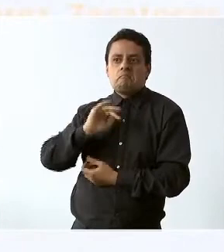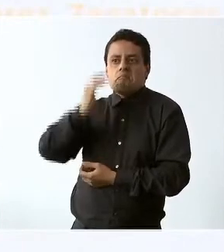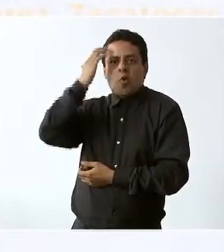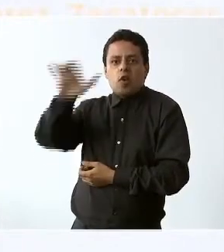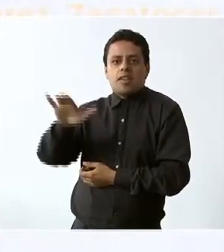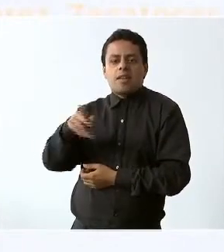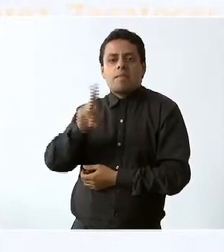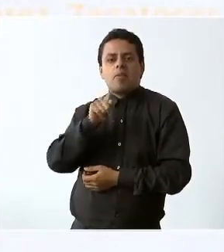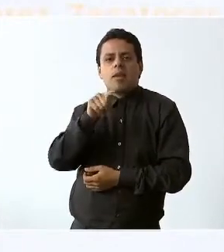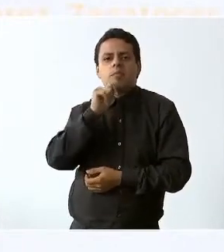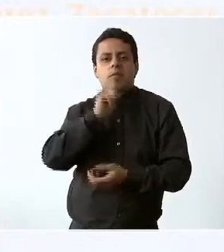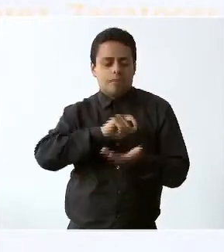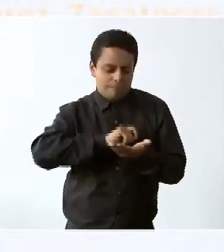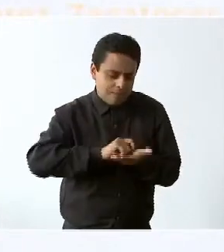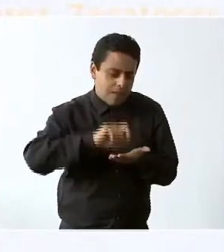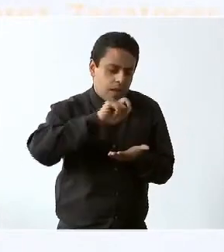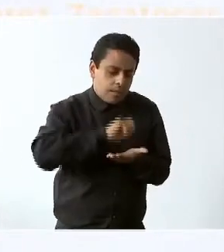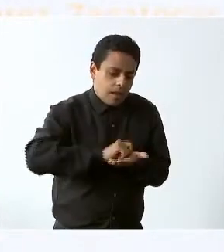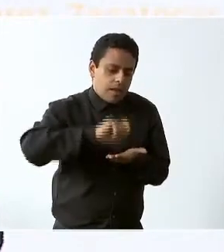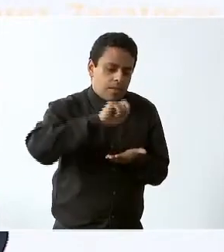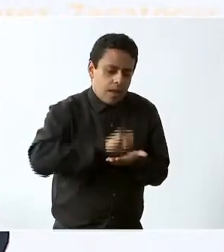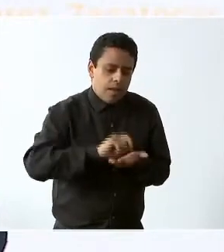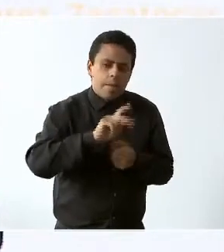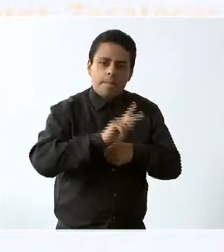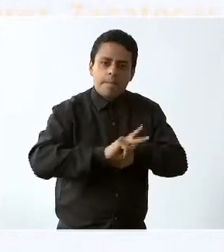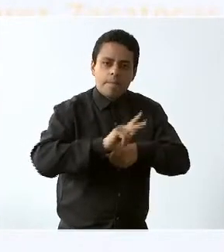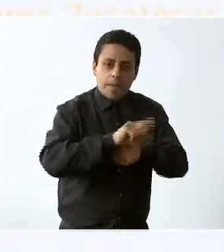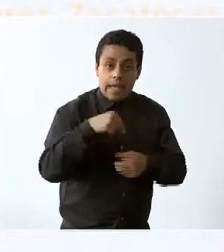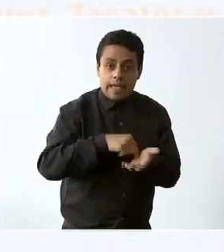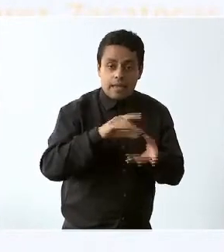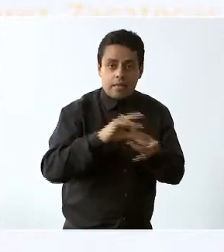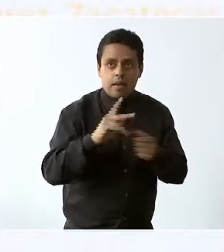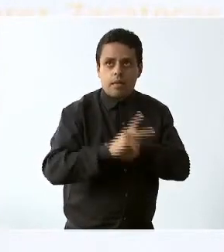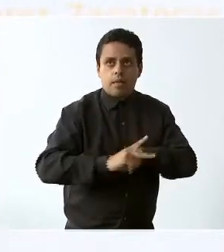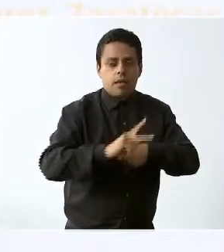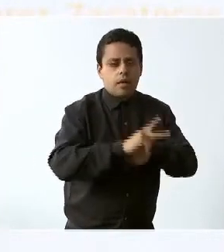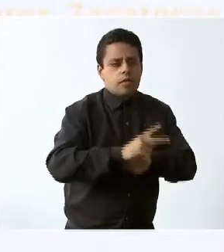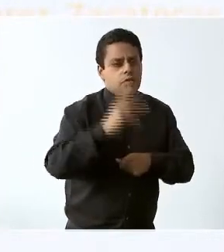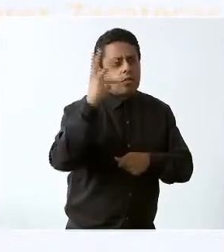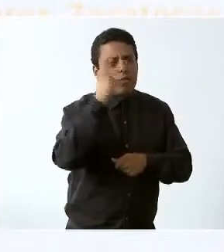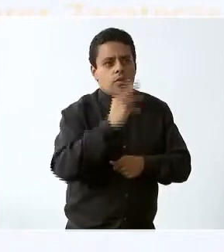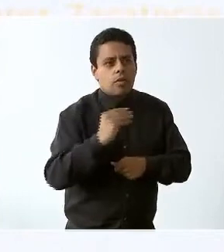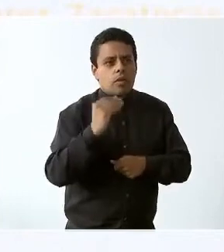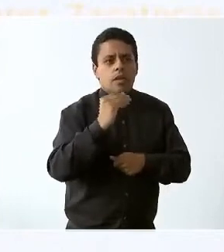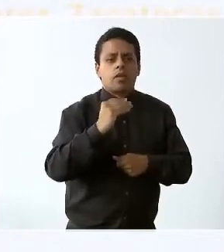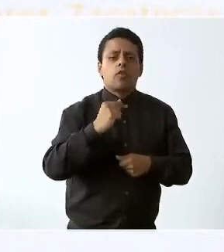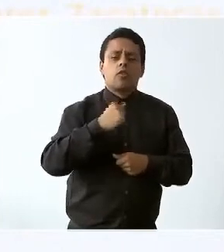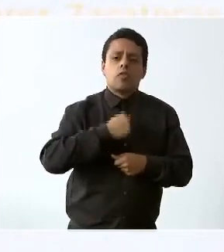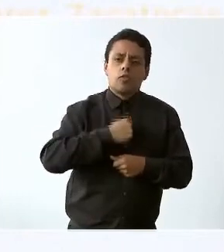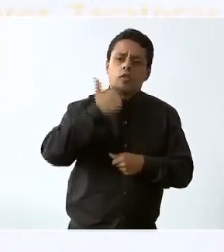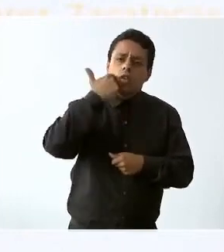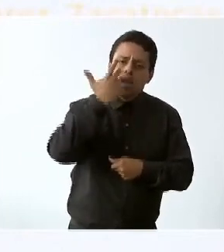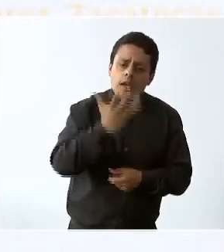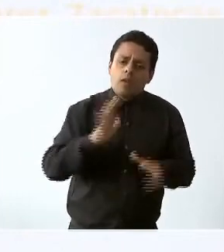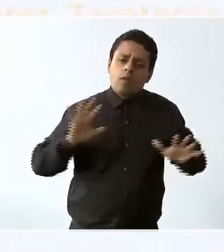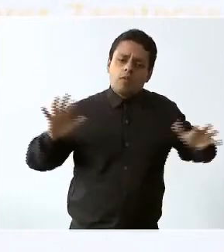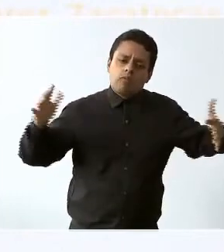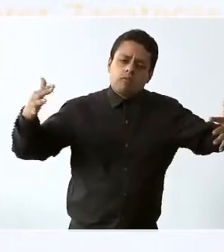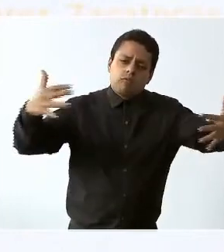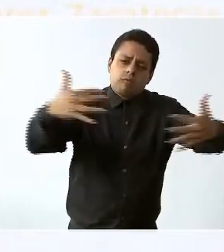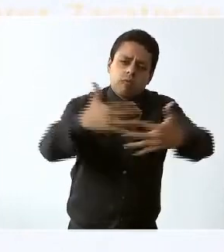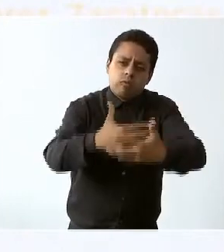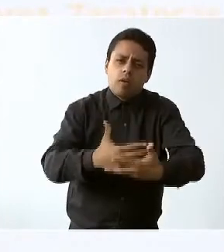este verso. Suave patria, permite que te envuelva en la